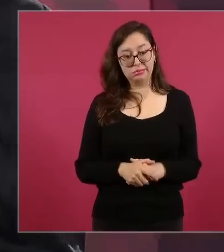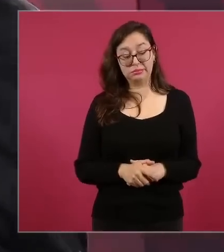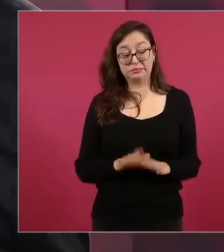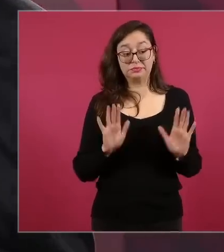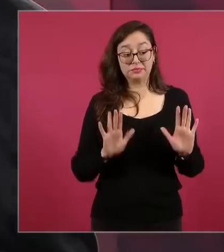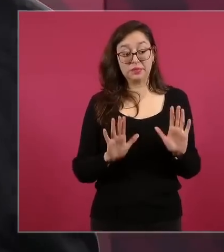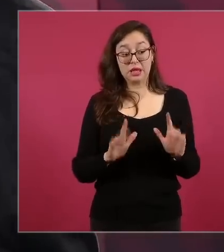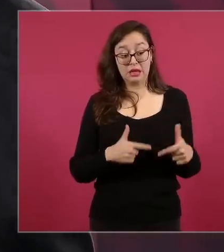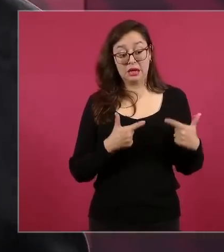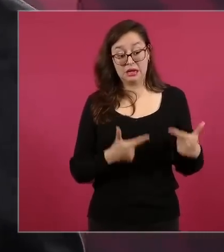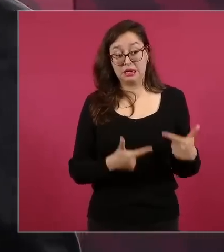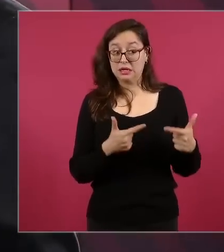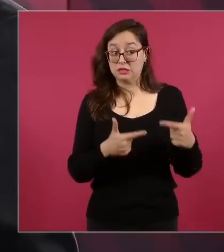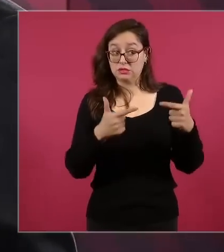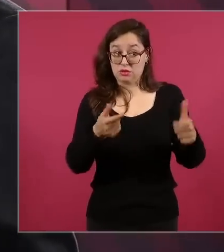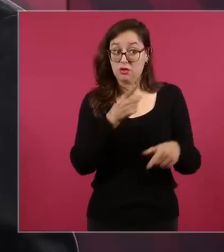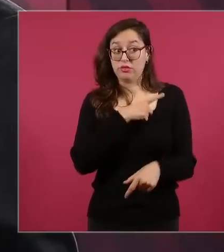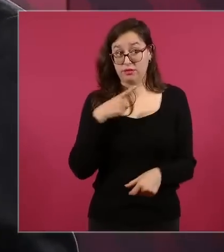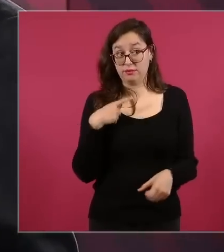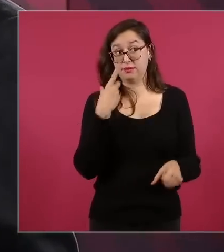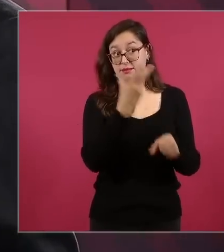tarea.